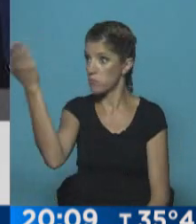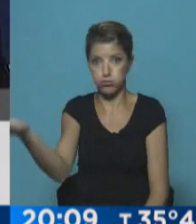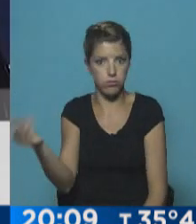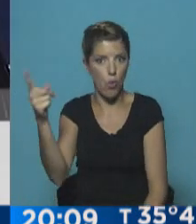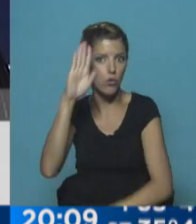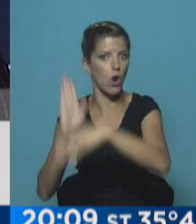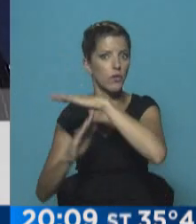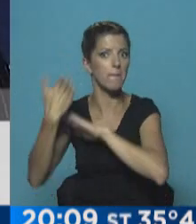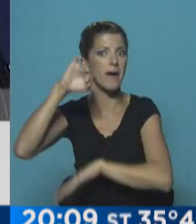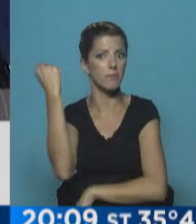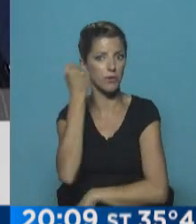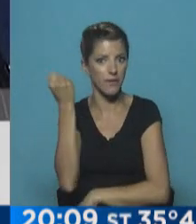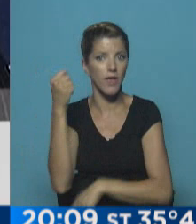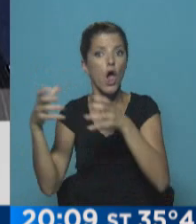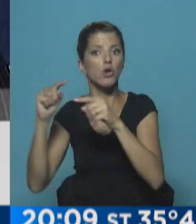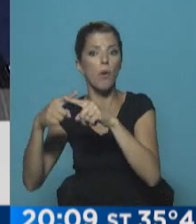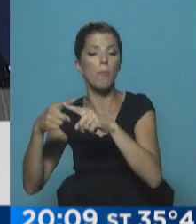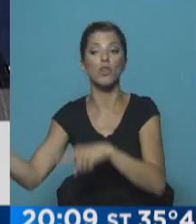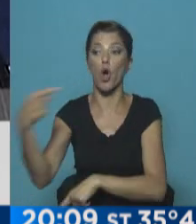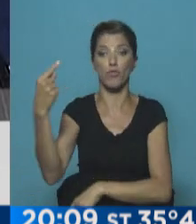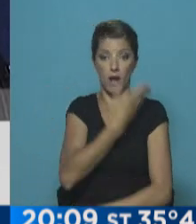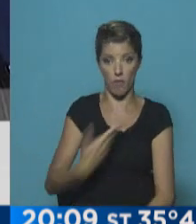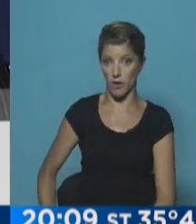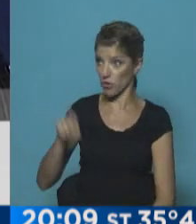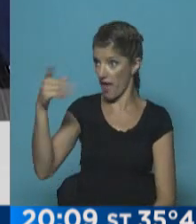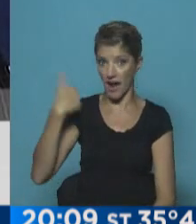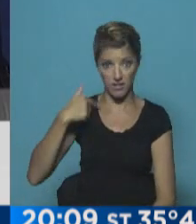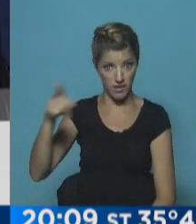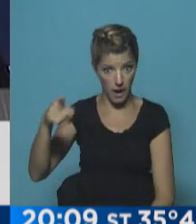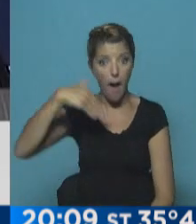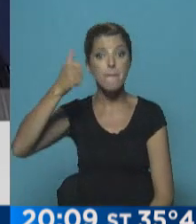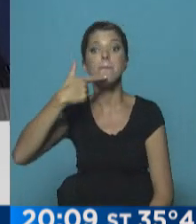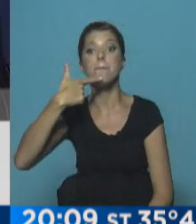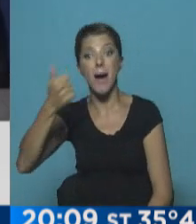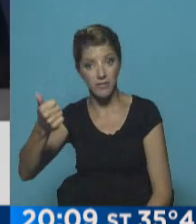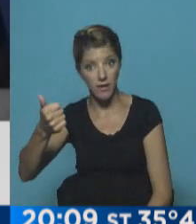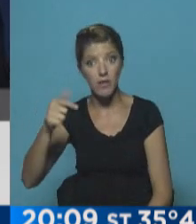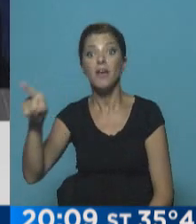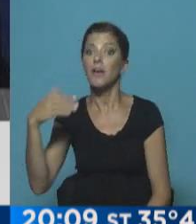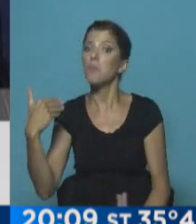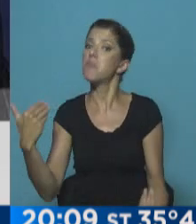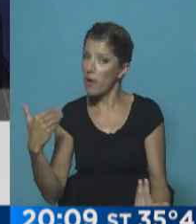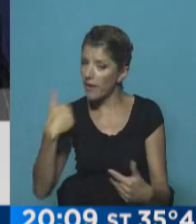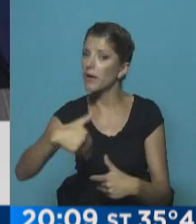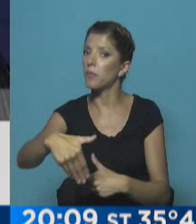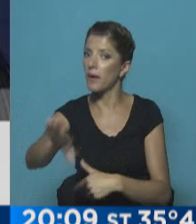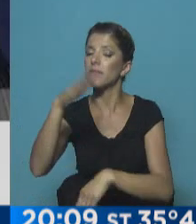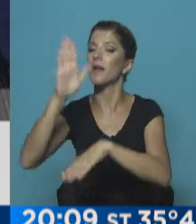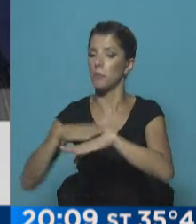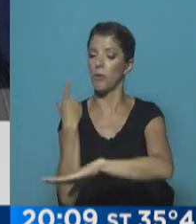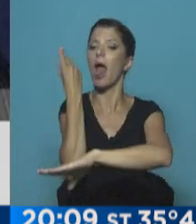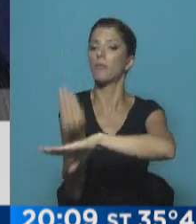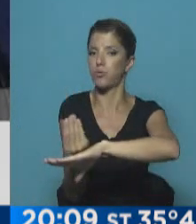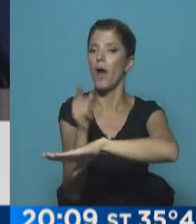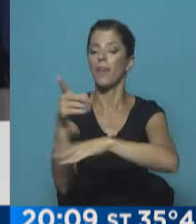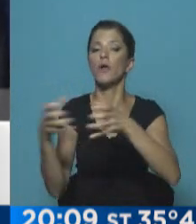líderes más importantes de la oposición en Argentina Sergio maa del partido peronista con serias posibilid de terminar siendo el que el partido peronista en los